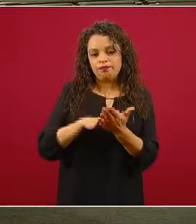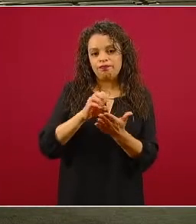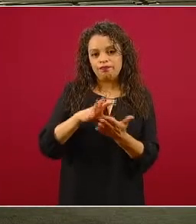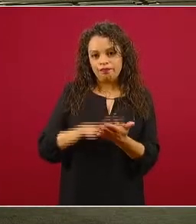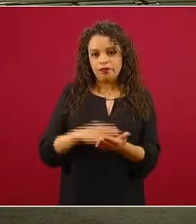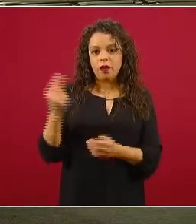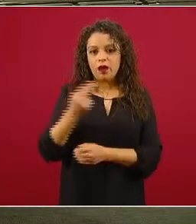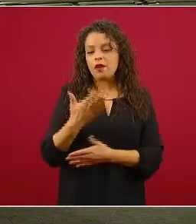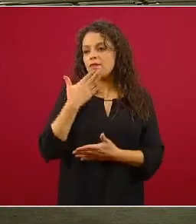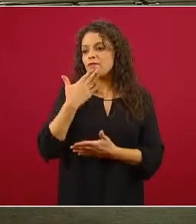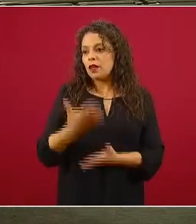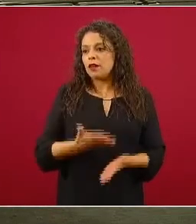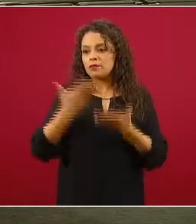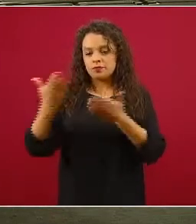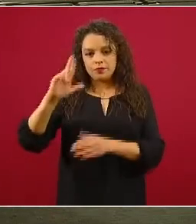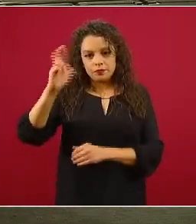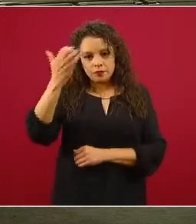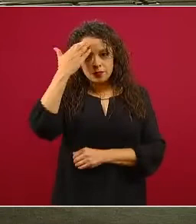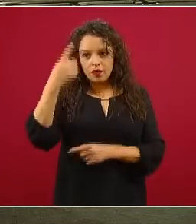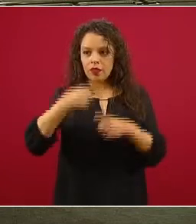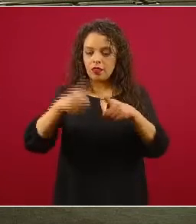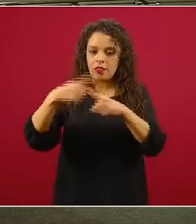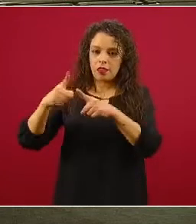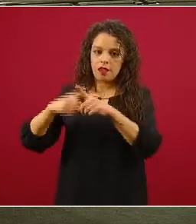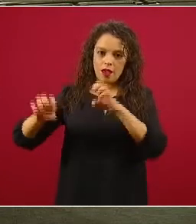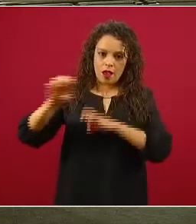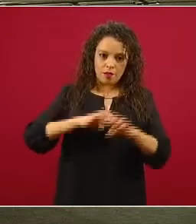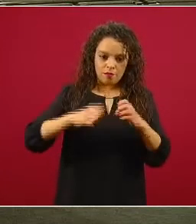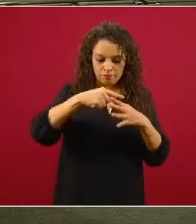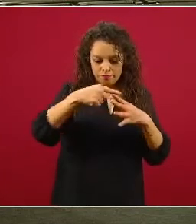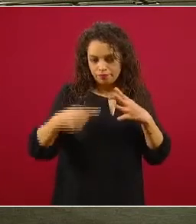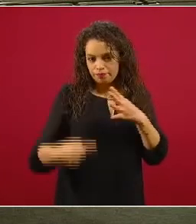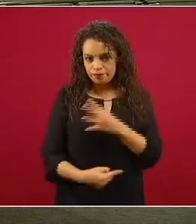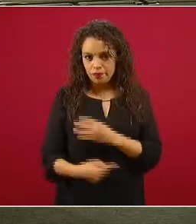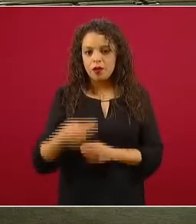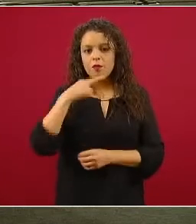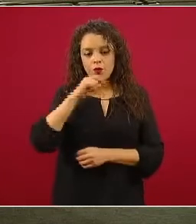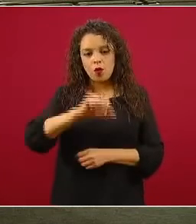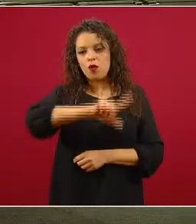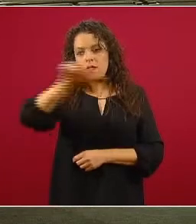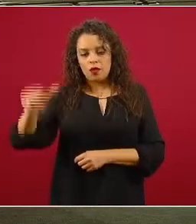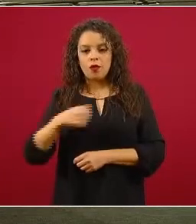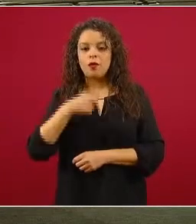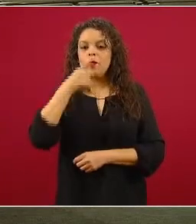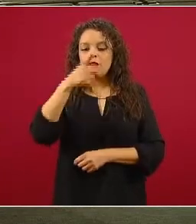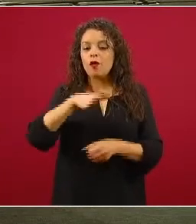estas empresas en otro capítulo. La siguiente, por favor.